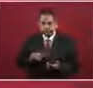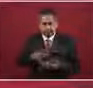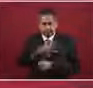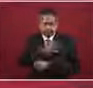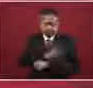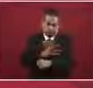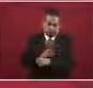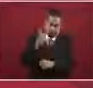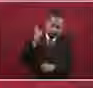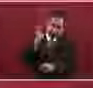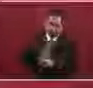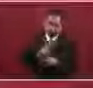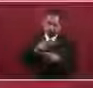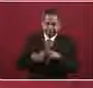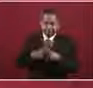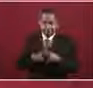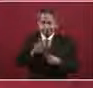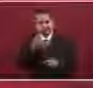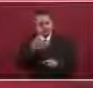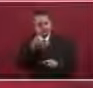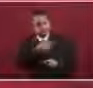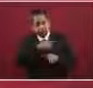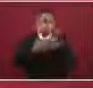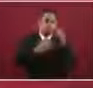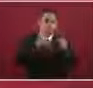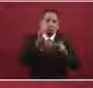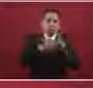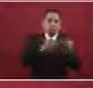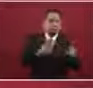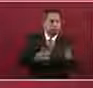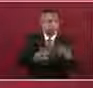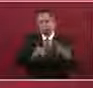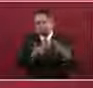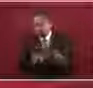honestidad, y por eso celebro mucho esa campaña,